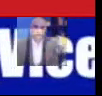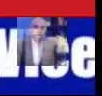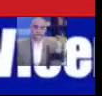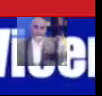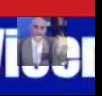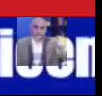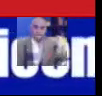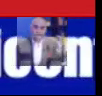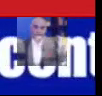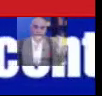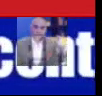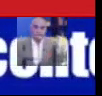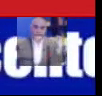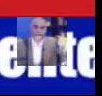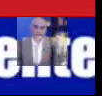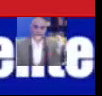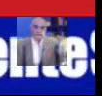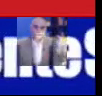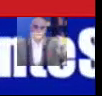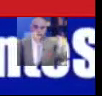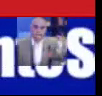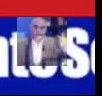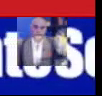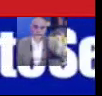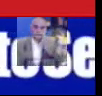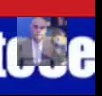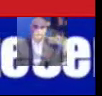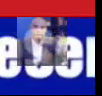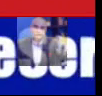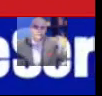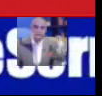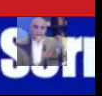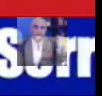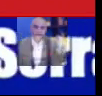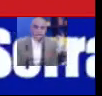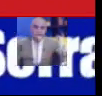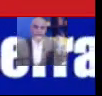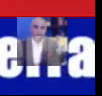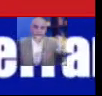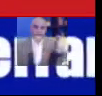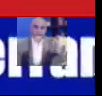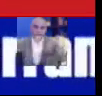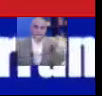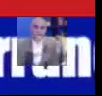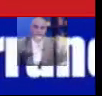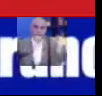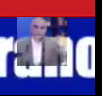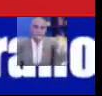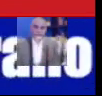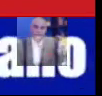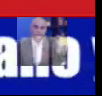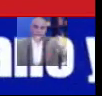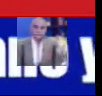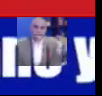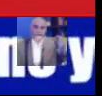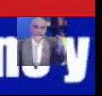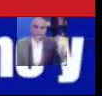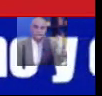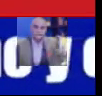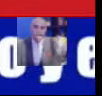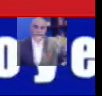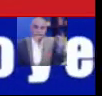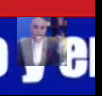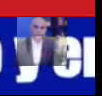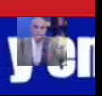Empresarial, de la Coparmex, de Claudio X González. Ahí van formados como si fueran un regimiento, y lo